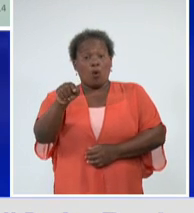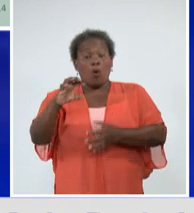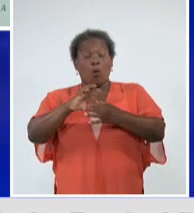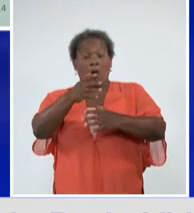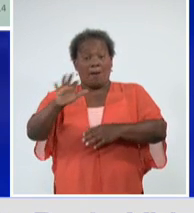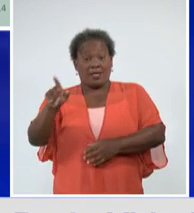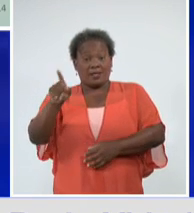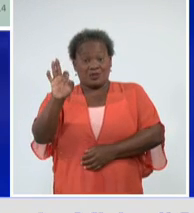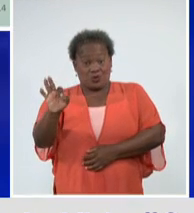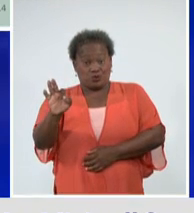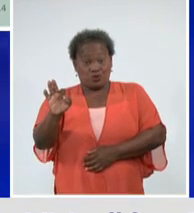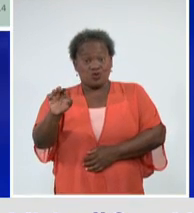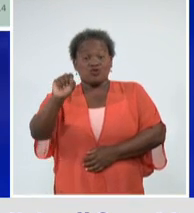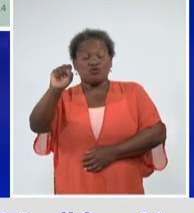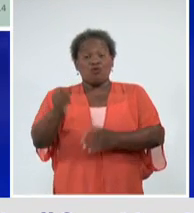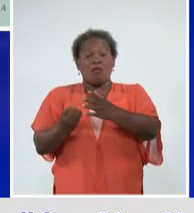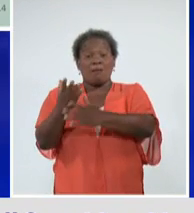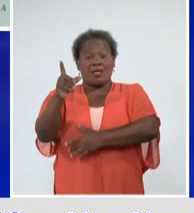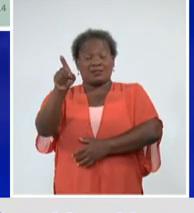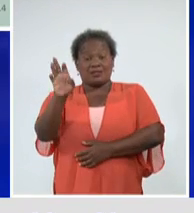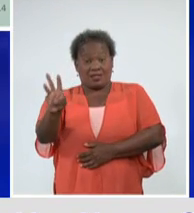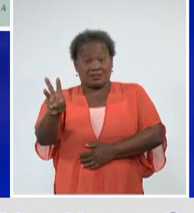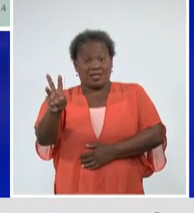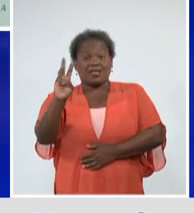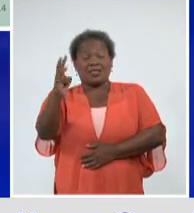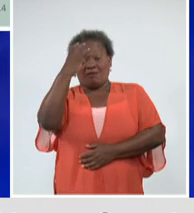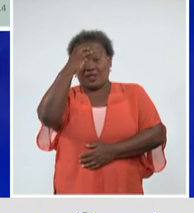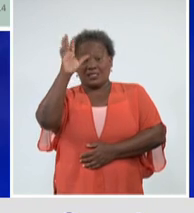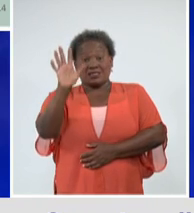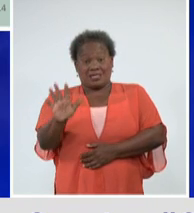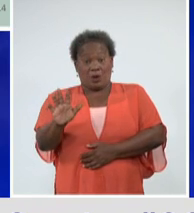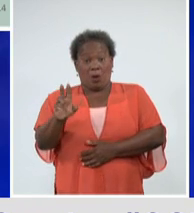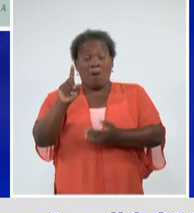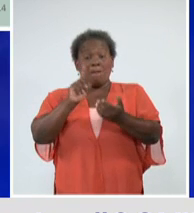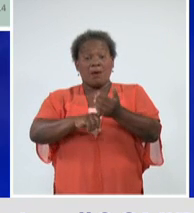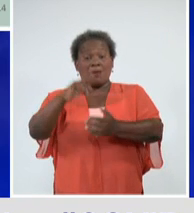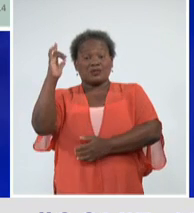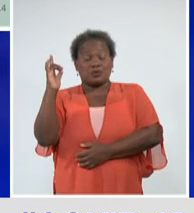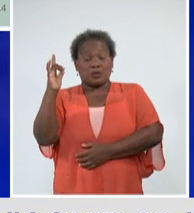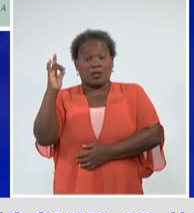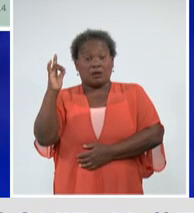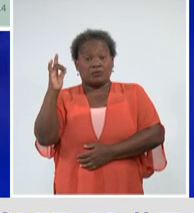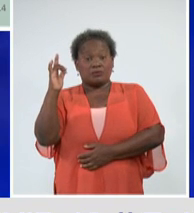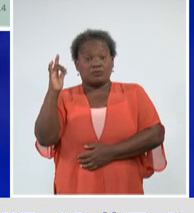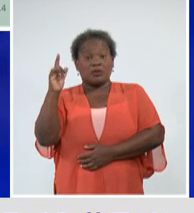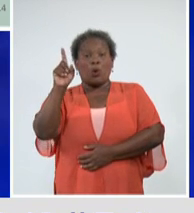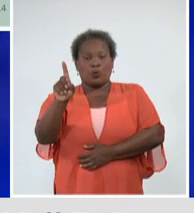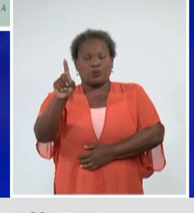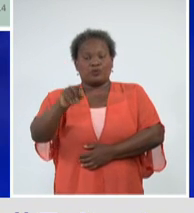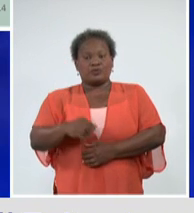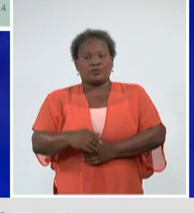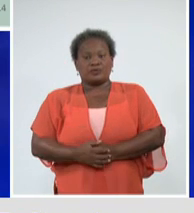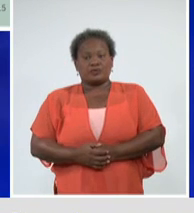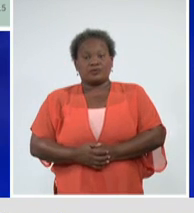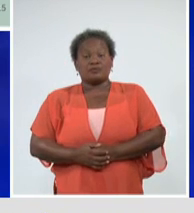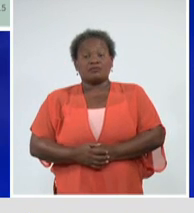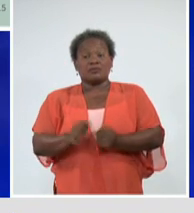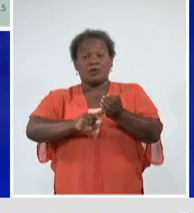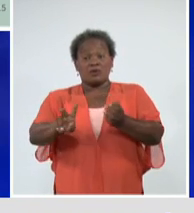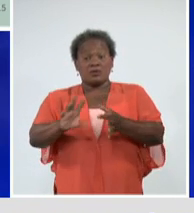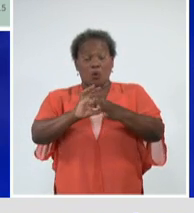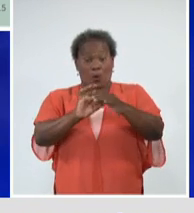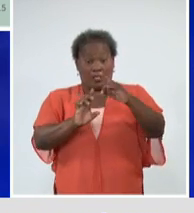Songolamaya 13, tercer frente 5 y en Palma Soriano se diagnostica un caso. Y la provincia de